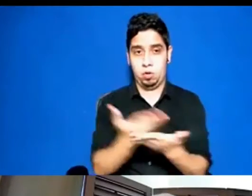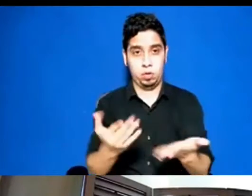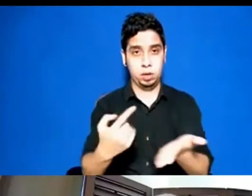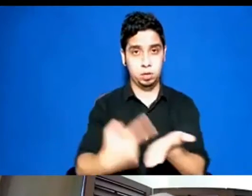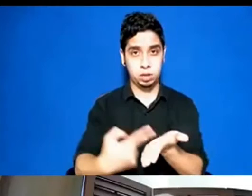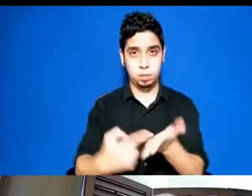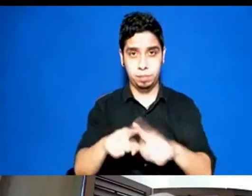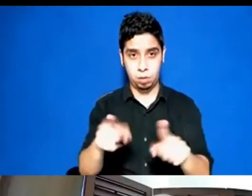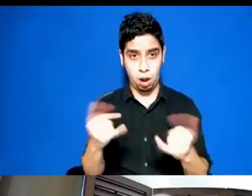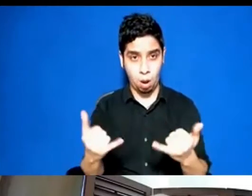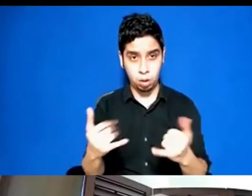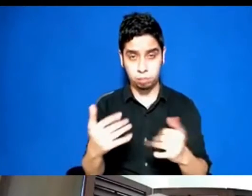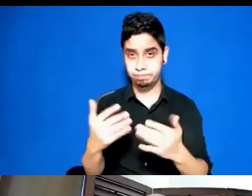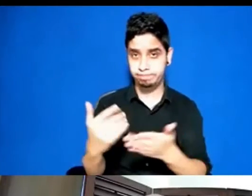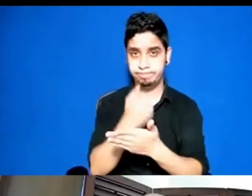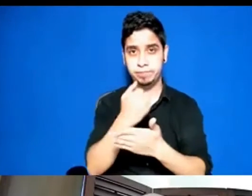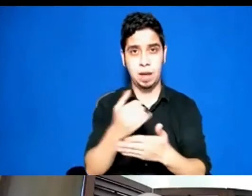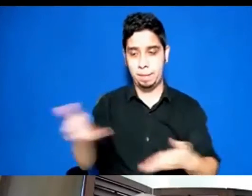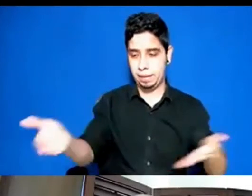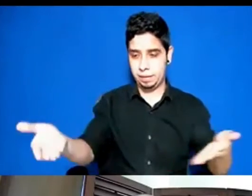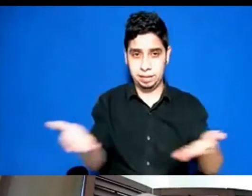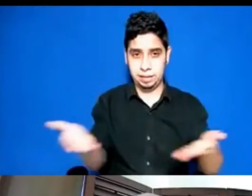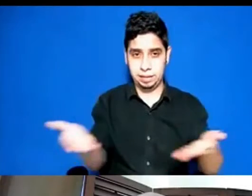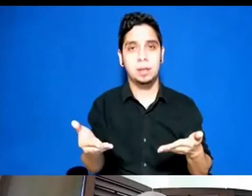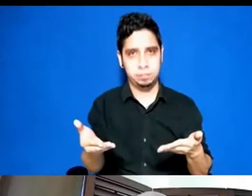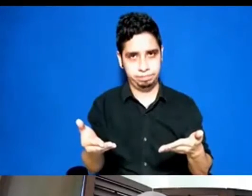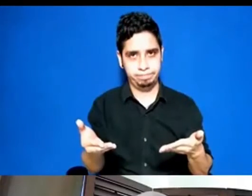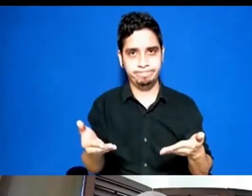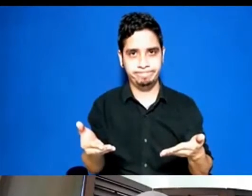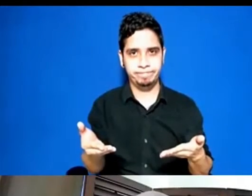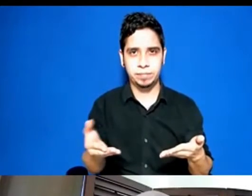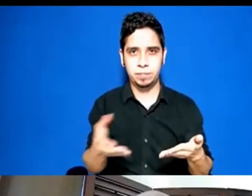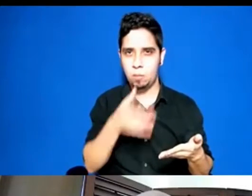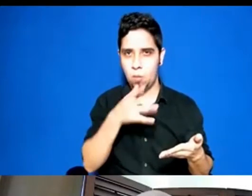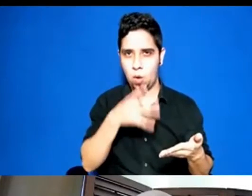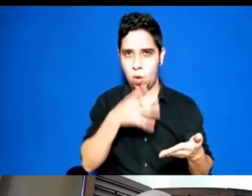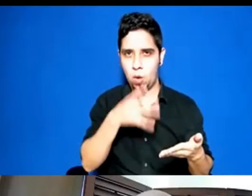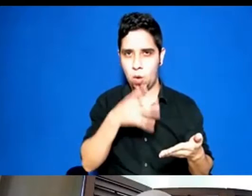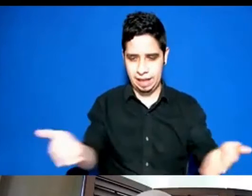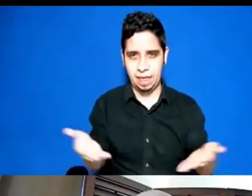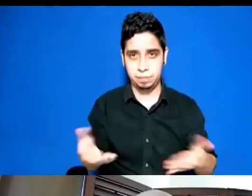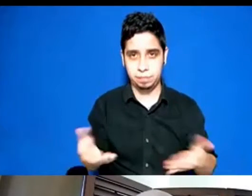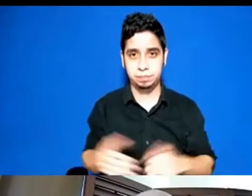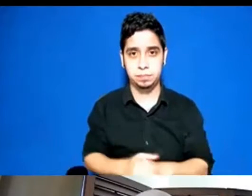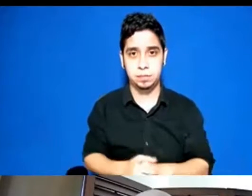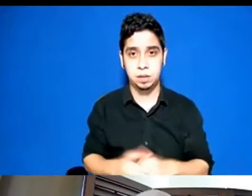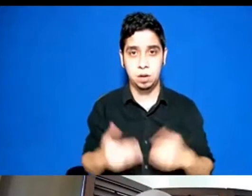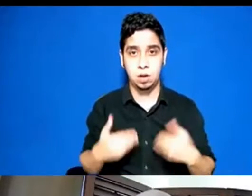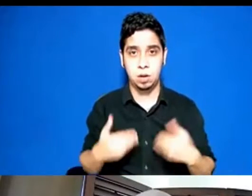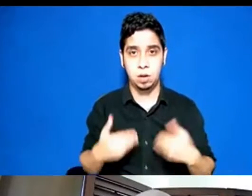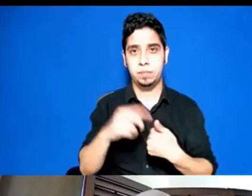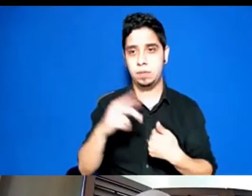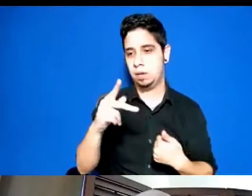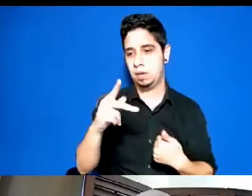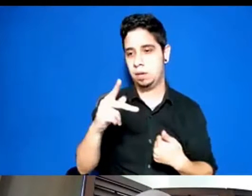presentar a nuestras, porque son dos, invitadas. Primero aquí, tengo aquí, por ahí abajo está Karen